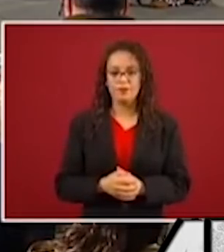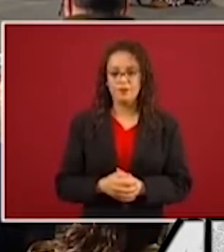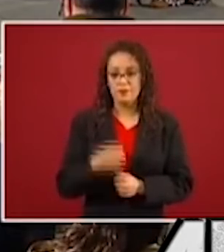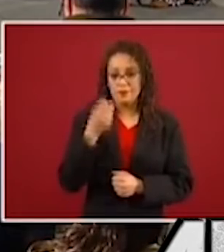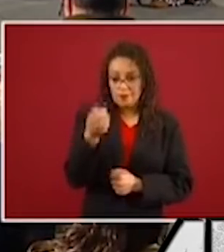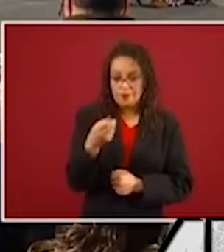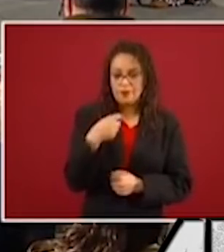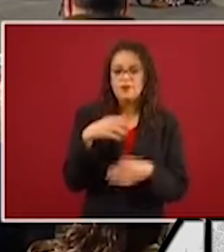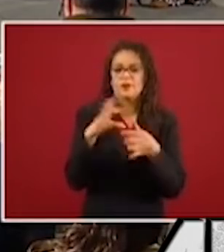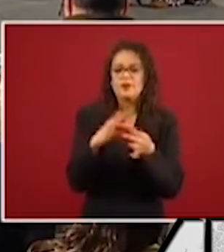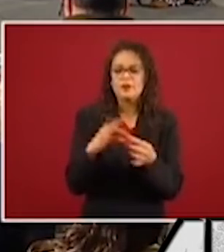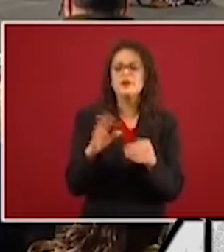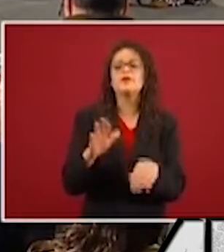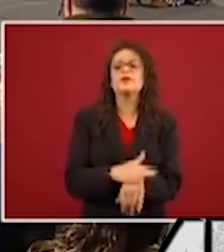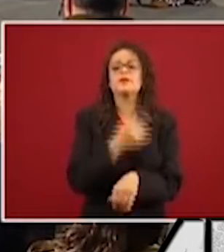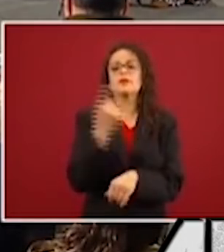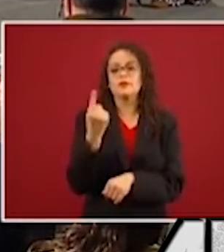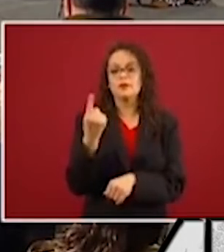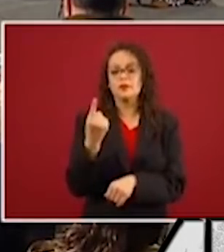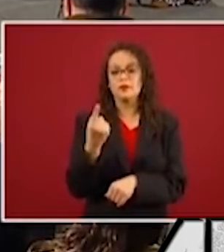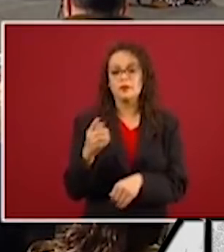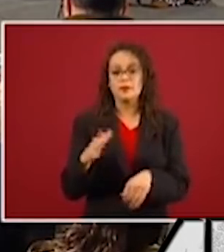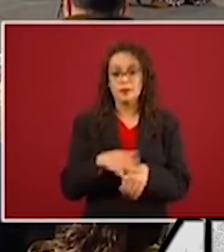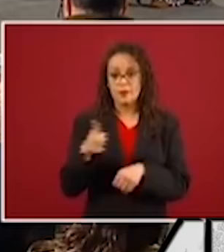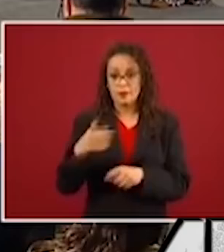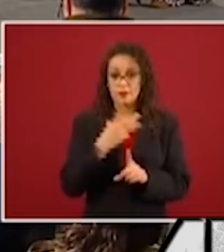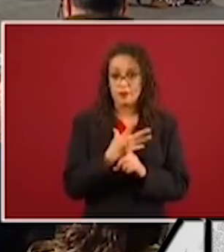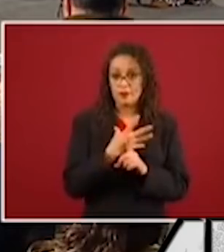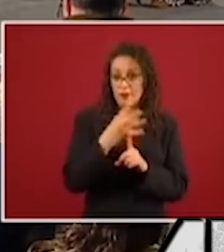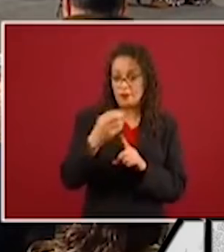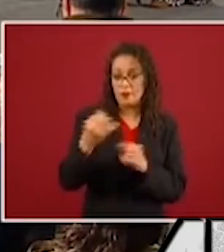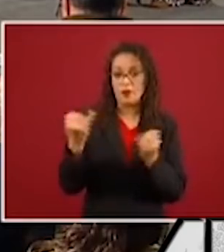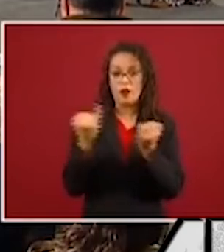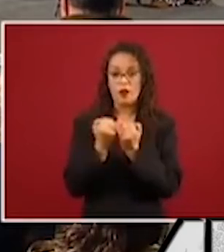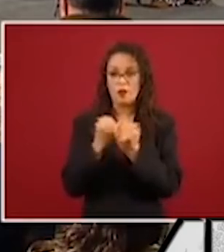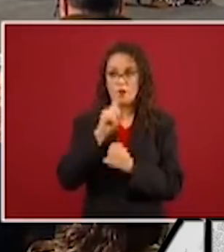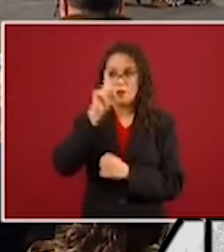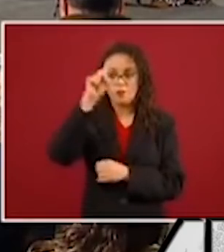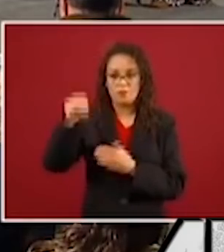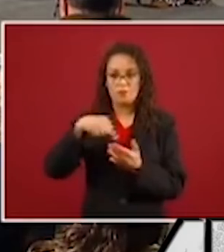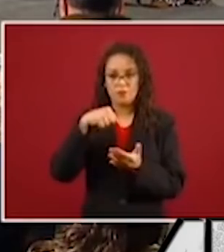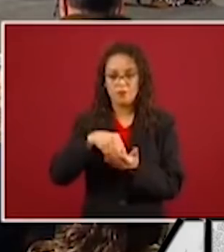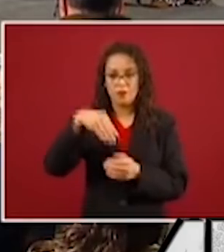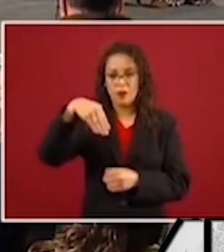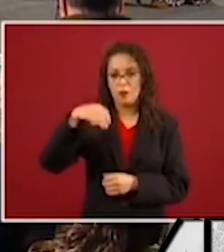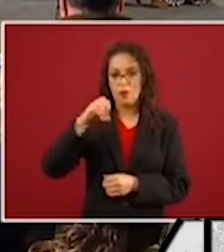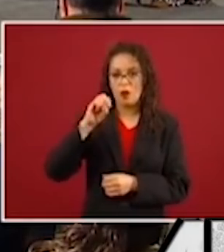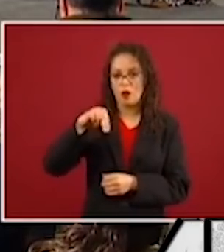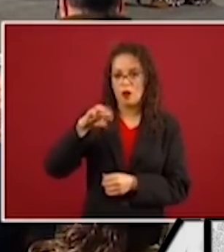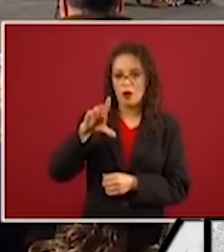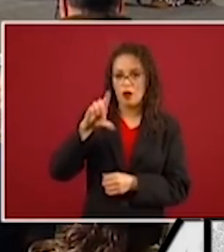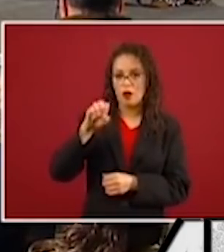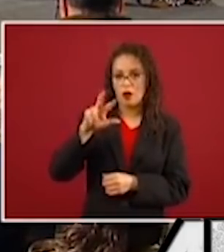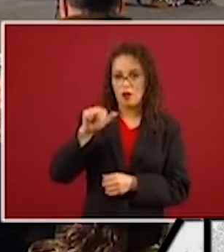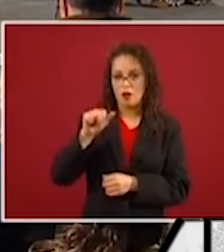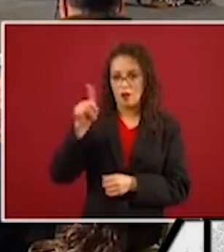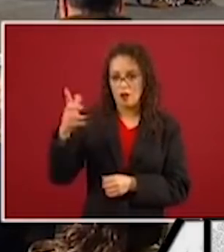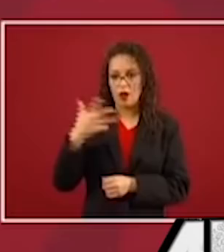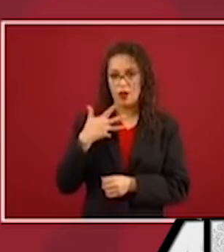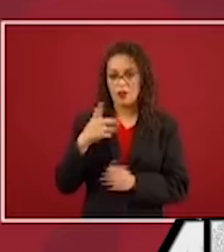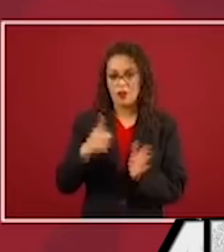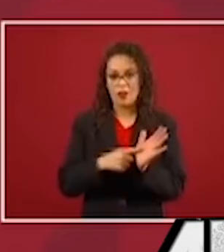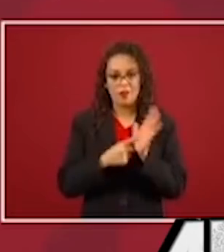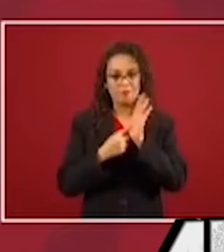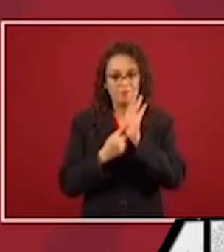la parte de los brotes, como pasó en Monclova, en donde hay demostración epidemiológica que hubo un contagio